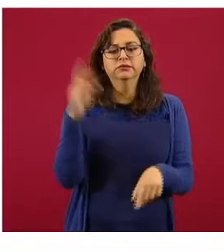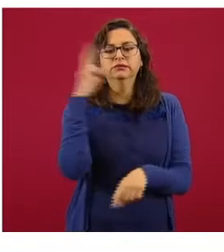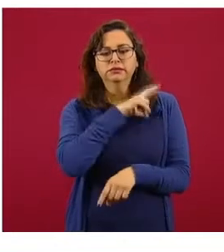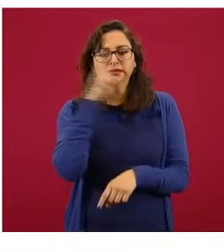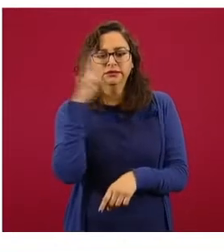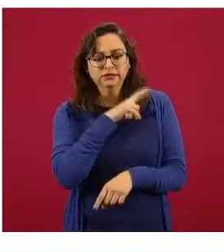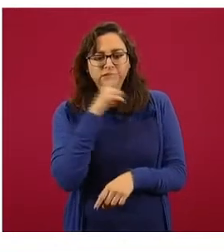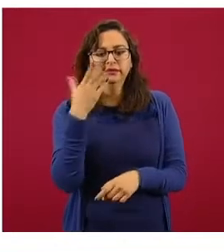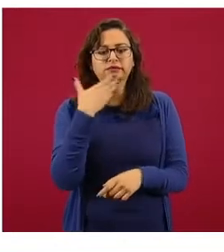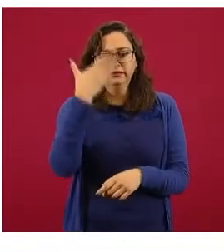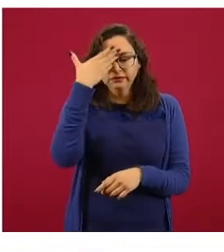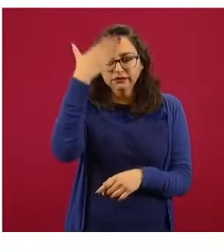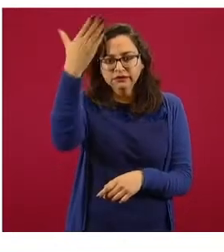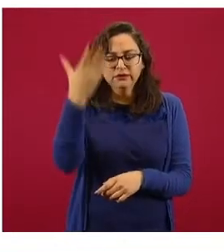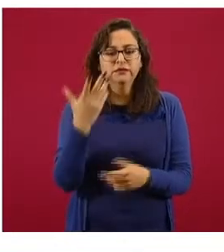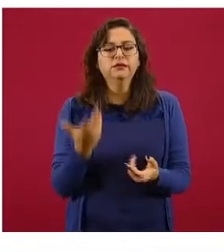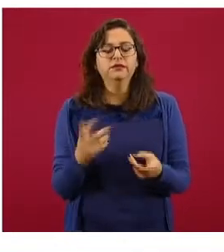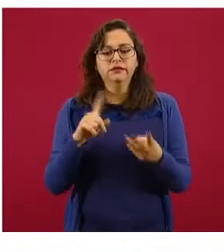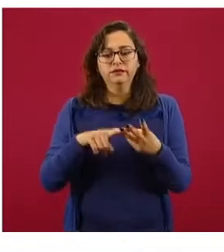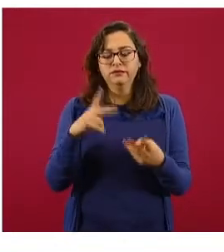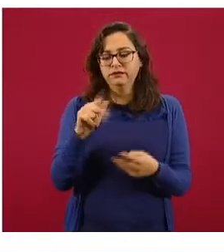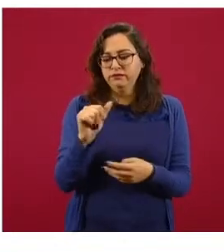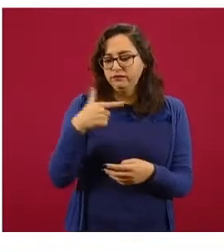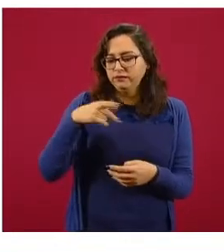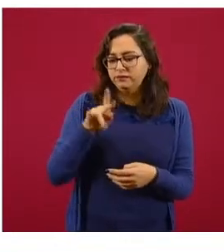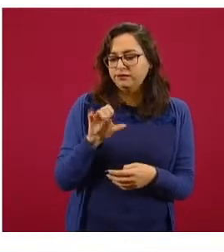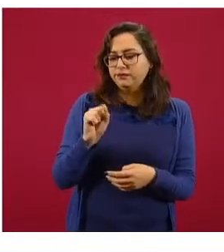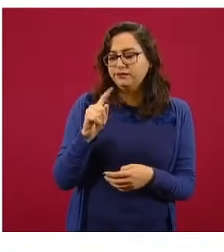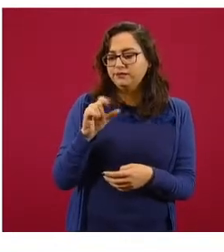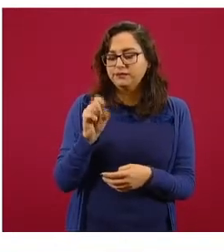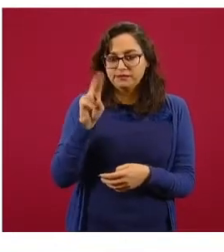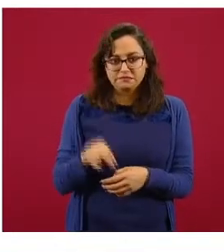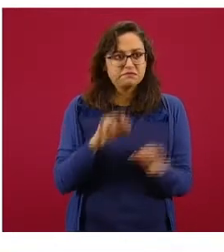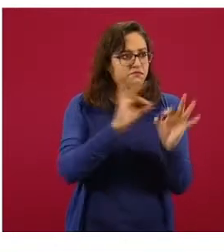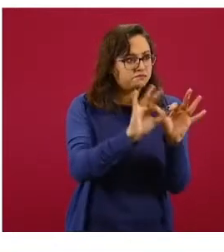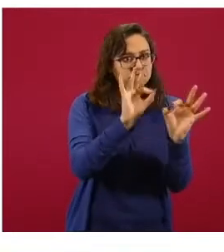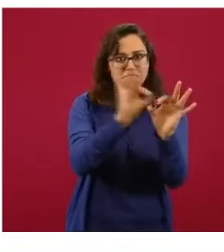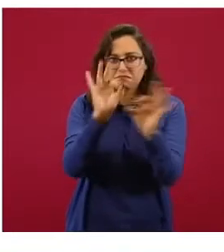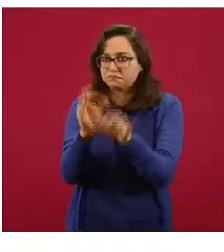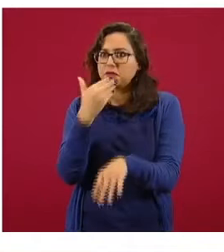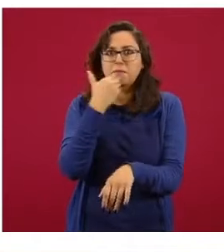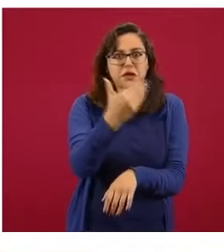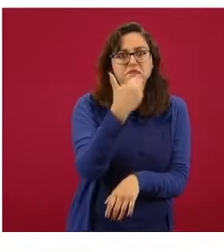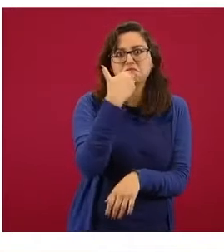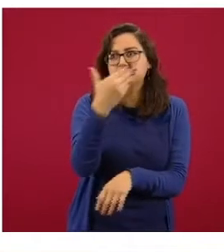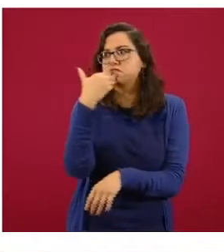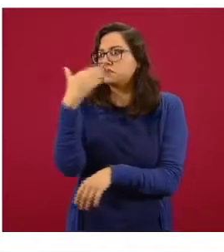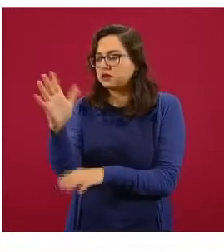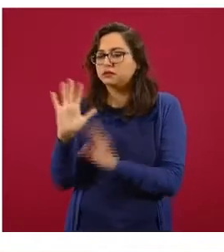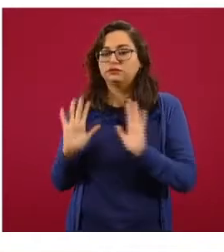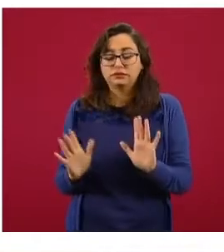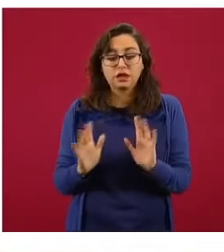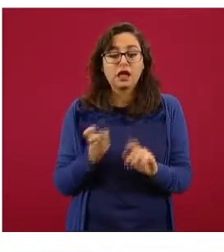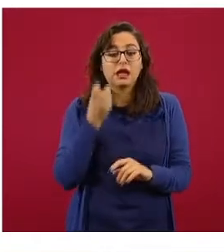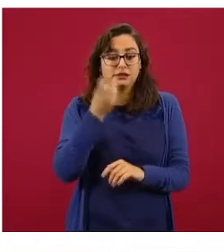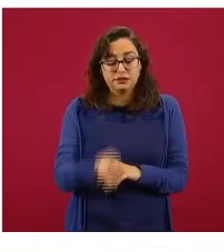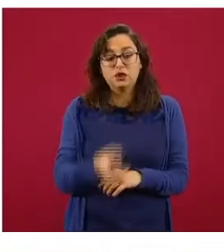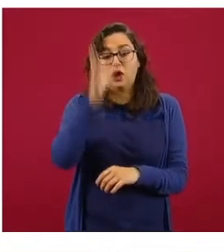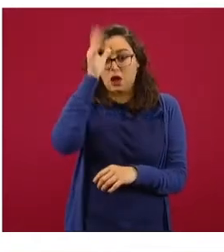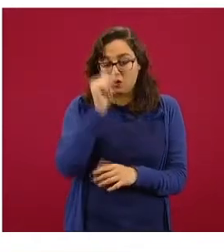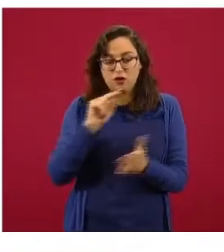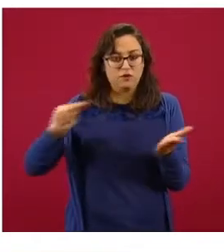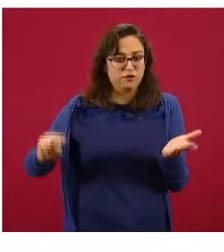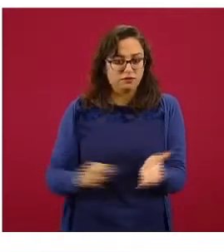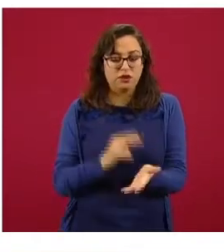Arabia Saudita, han dado resultados positivos. La Secretaría de Salud está también detallando los instrumentos subsecuentes al acuerdo que